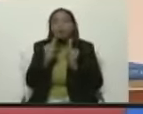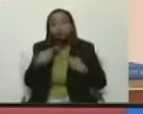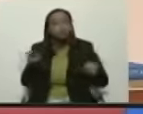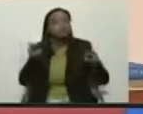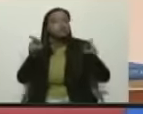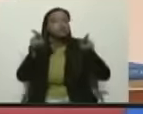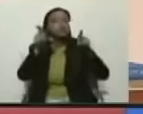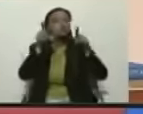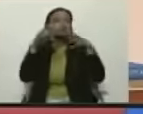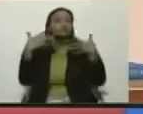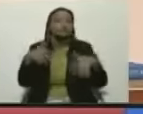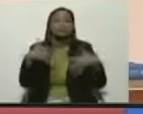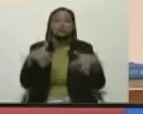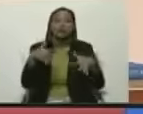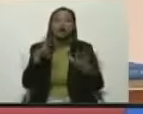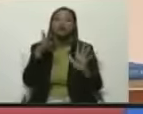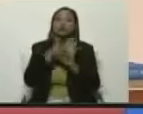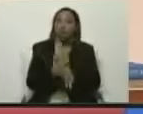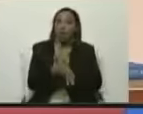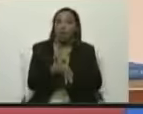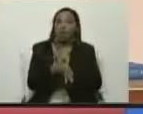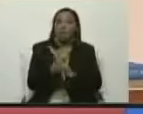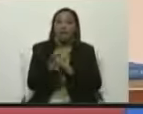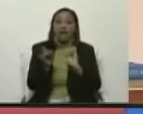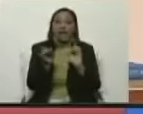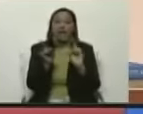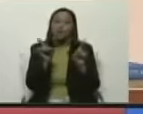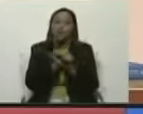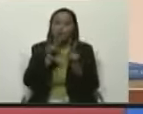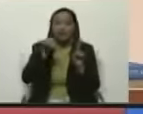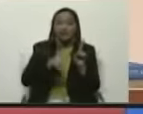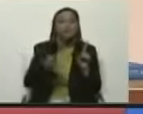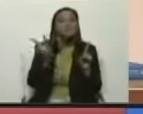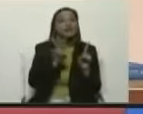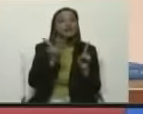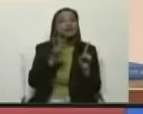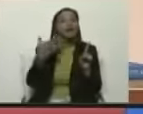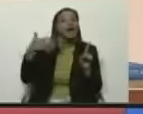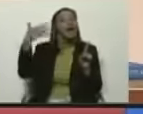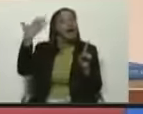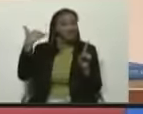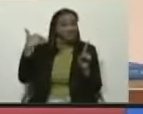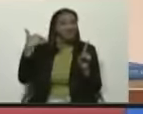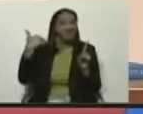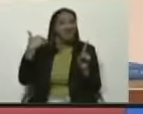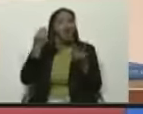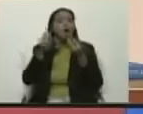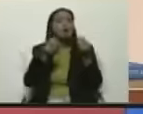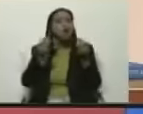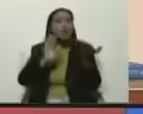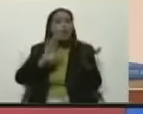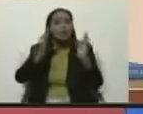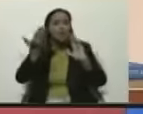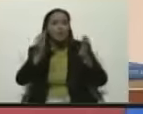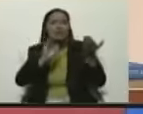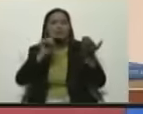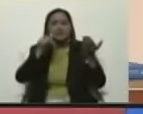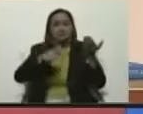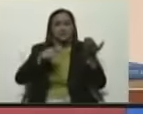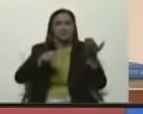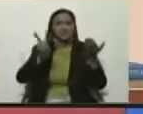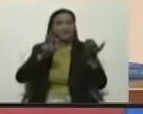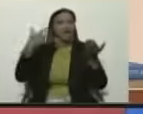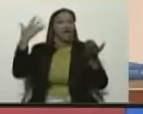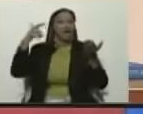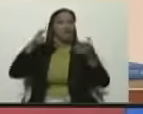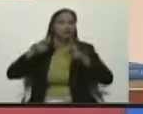comparado con el tratamiento que se le dio en Venezuela, cuando sectores opositores con un dron intentaron